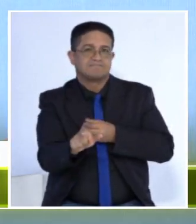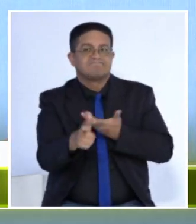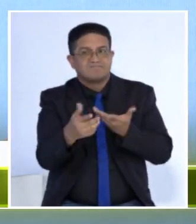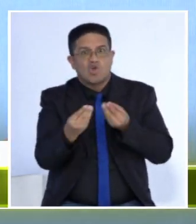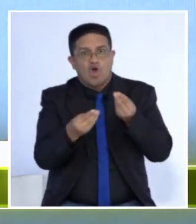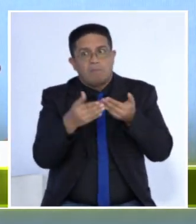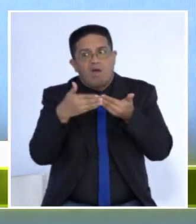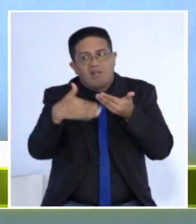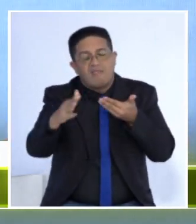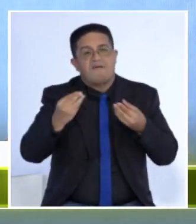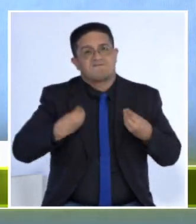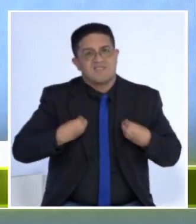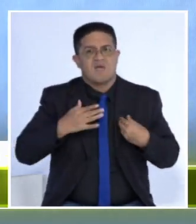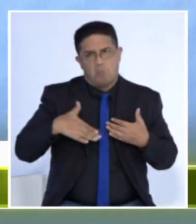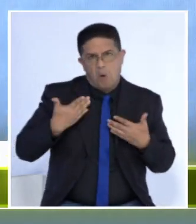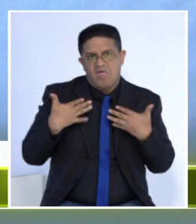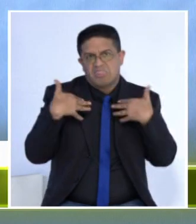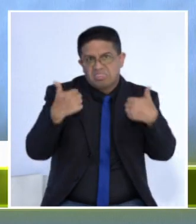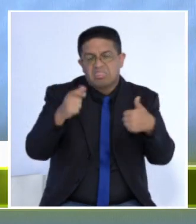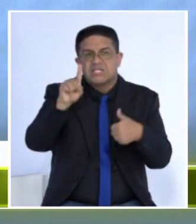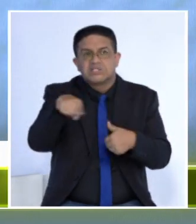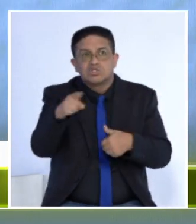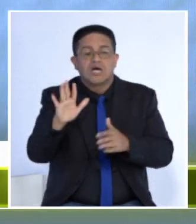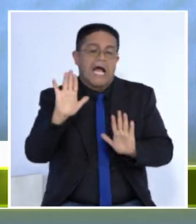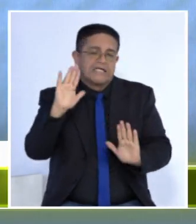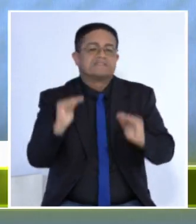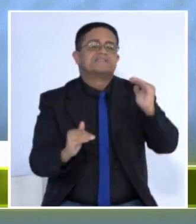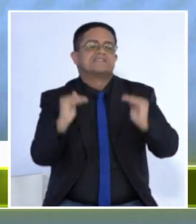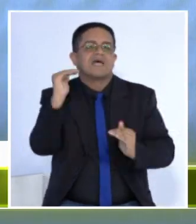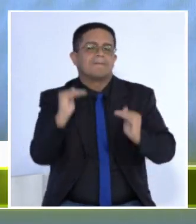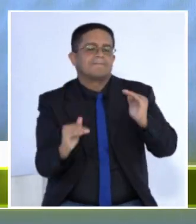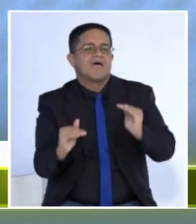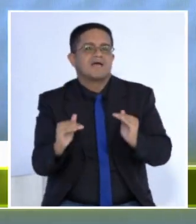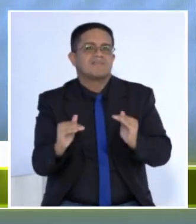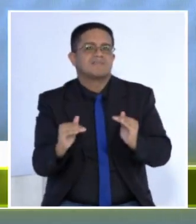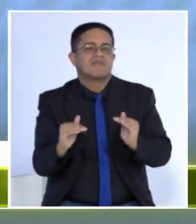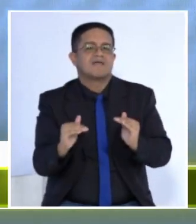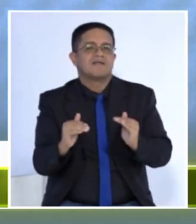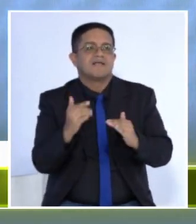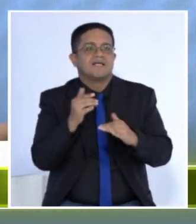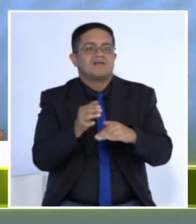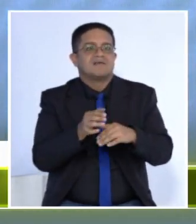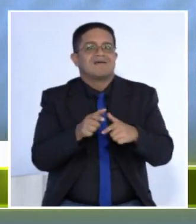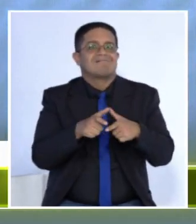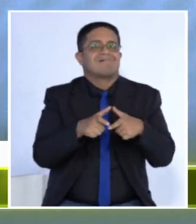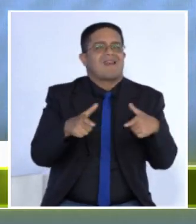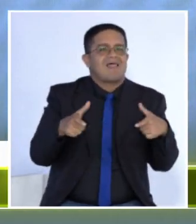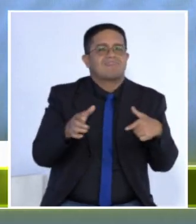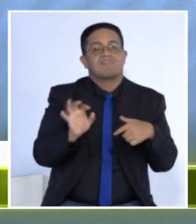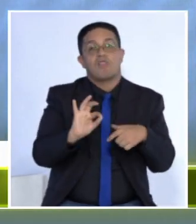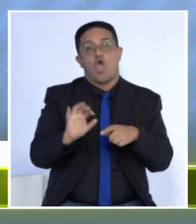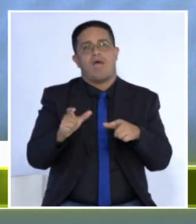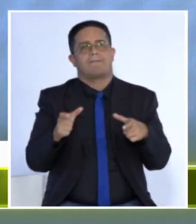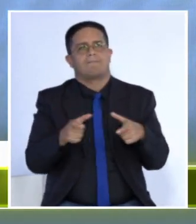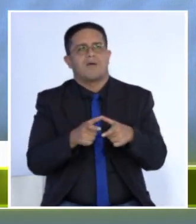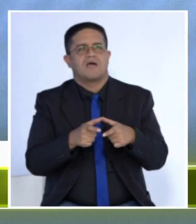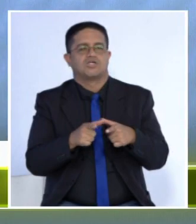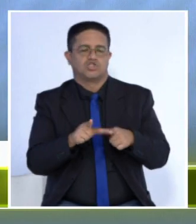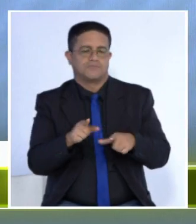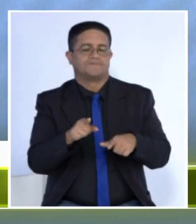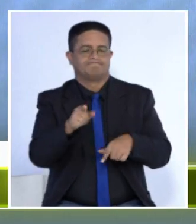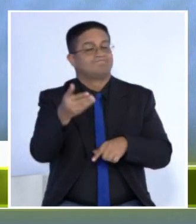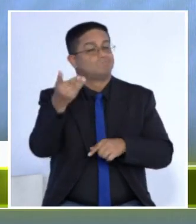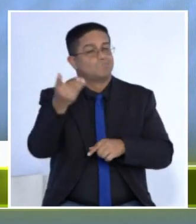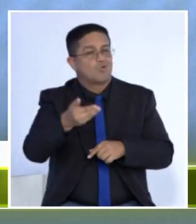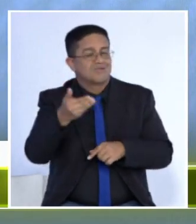de vida. ¿Se puede curar o no? Va a depender de la etapa, del estadio en el que esté, de qué tamaño tiene esa lesión. Y aquí es muy